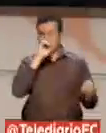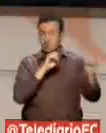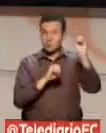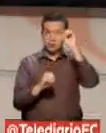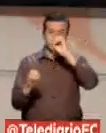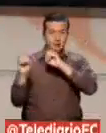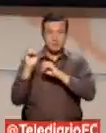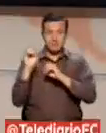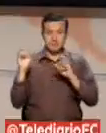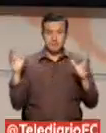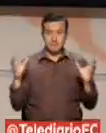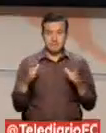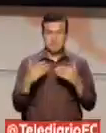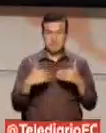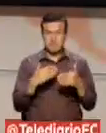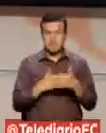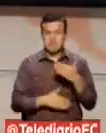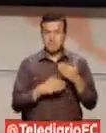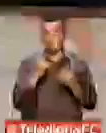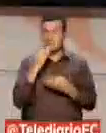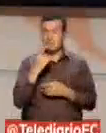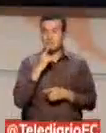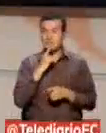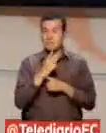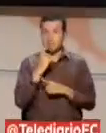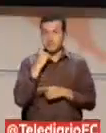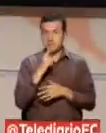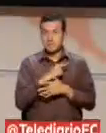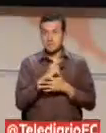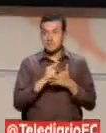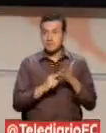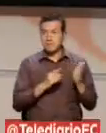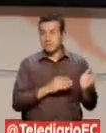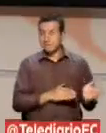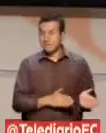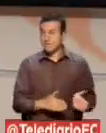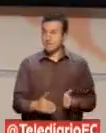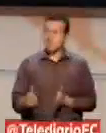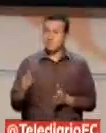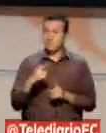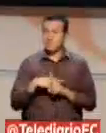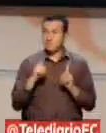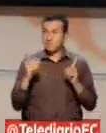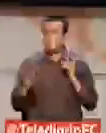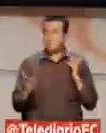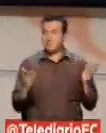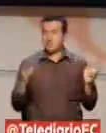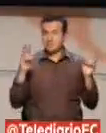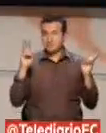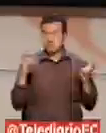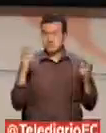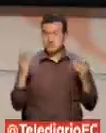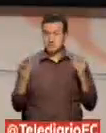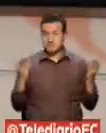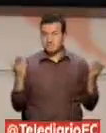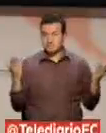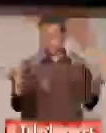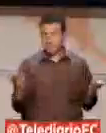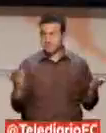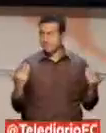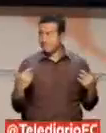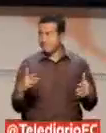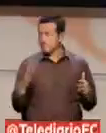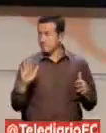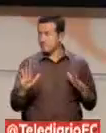se hicieron al mismo, el informe tiene un matiz que es un poco diferente a los contextos que la señora Patricia mencionó en su momento. Incluso